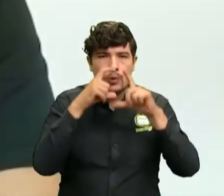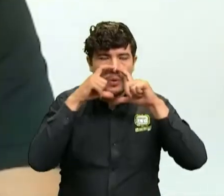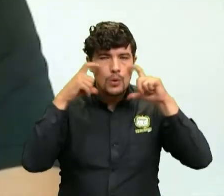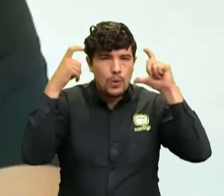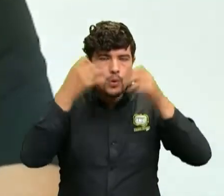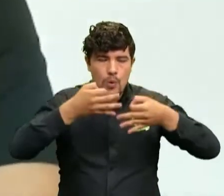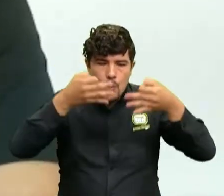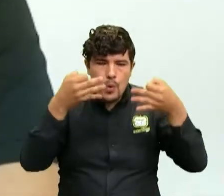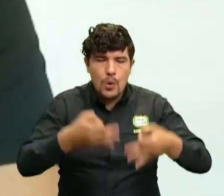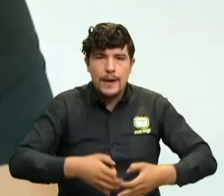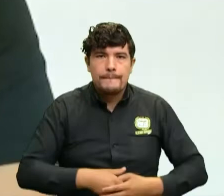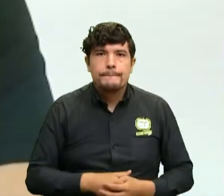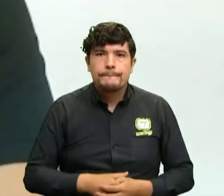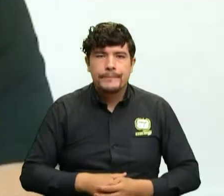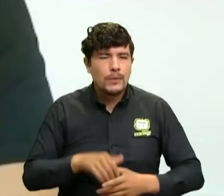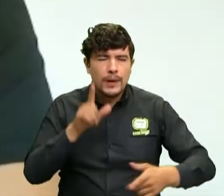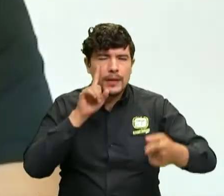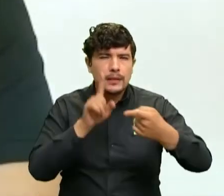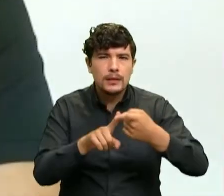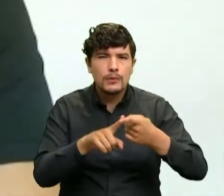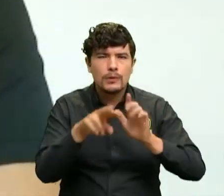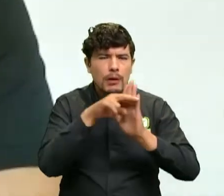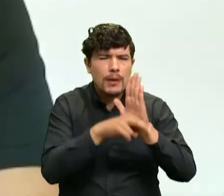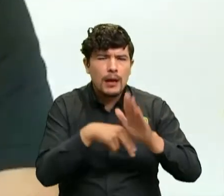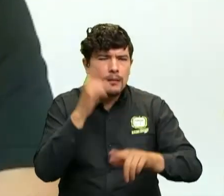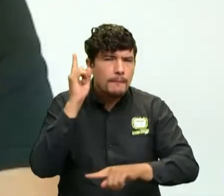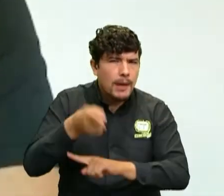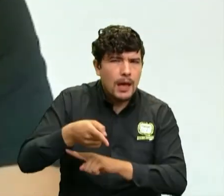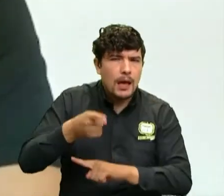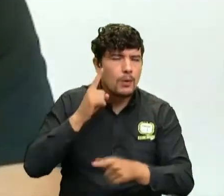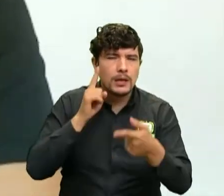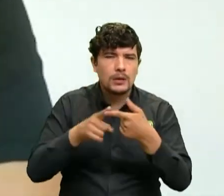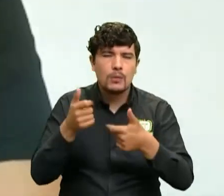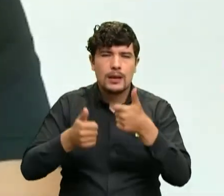estas medidas van dirigidas a contener la propagación del COVID-19 en el municipio de Ocaña.